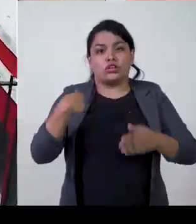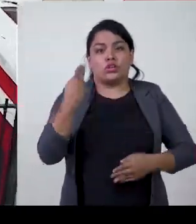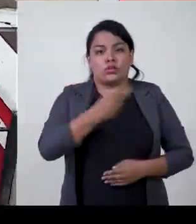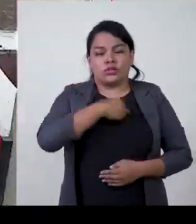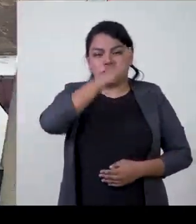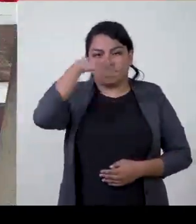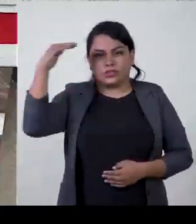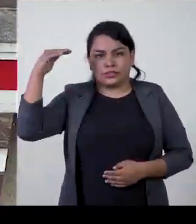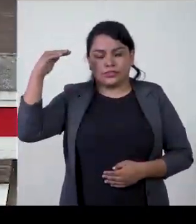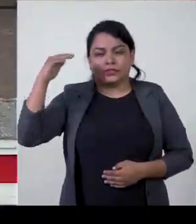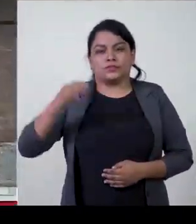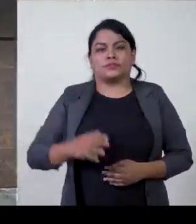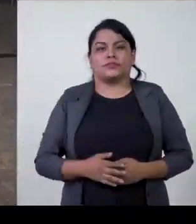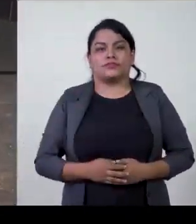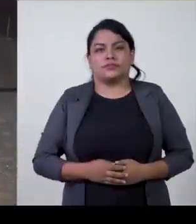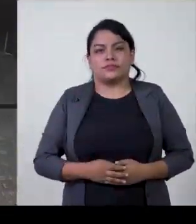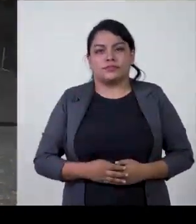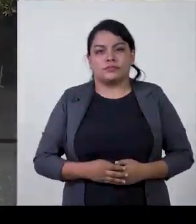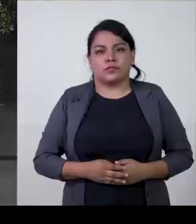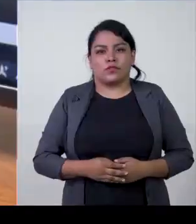Somos la cuna de nuestra nación.